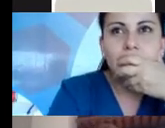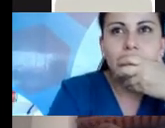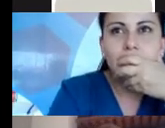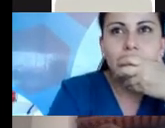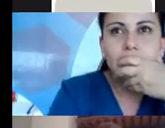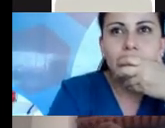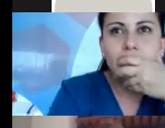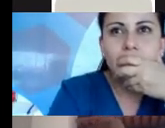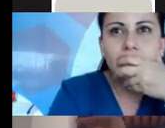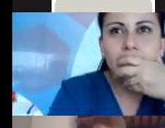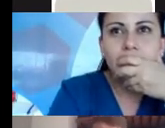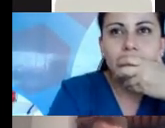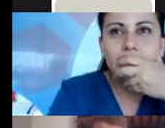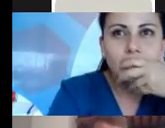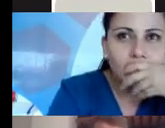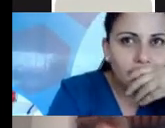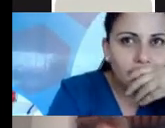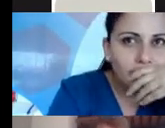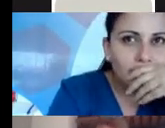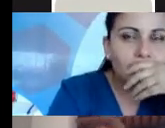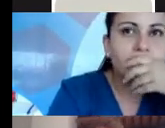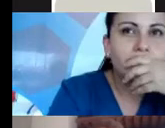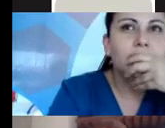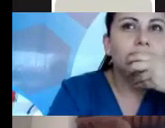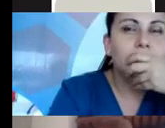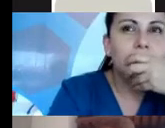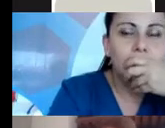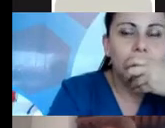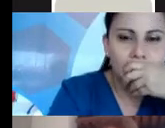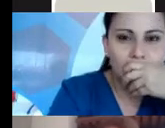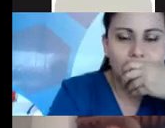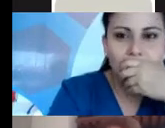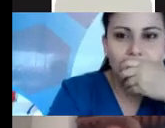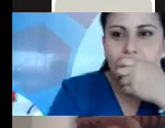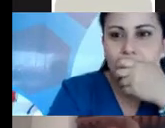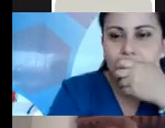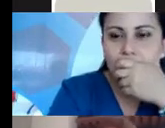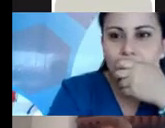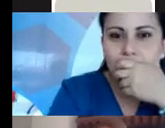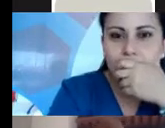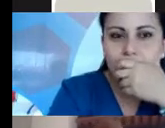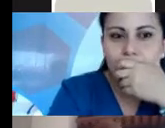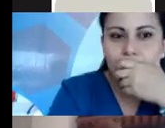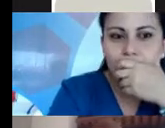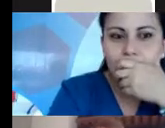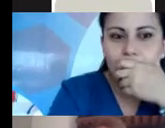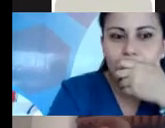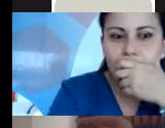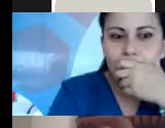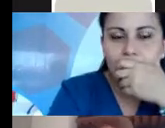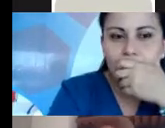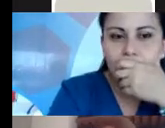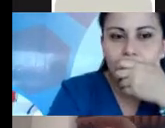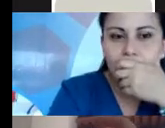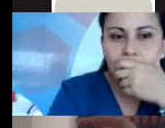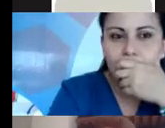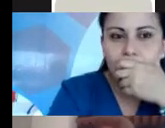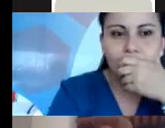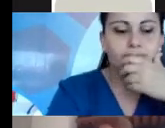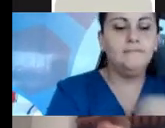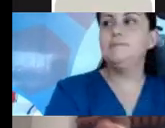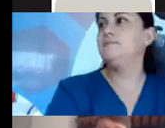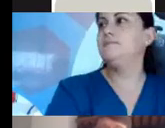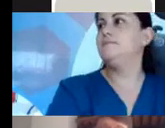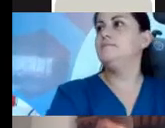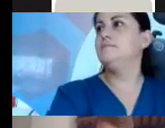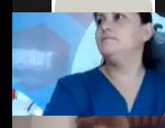7176/19, que está en la ficha clínica técnica que ustedes utilizan, a propósito para que sean realmente hechos para este tipo